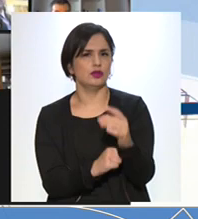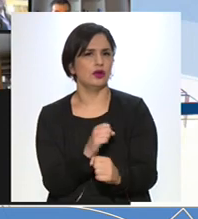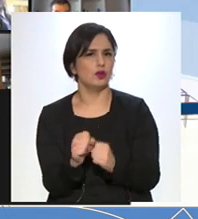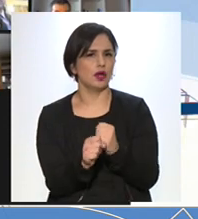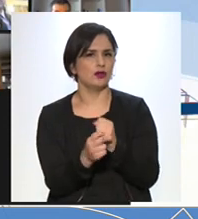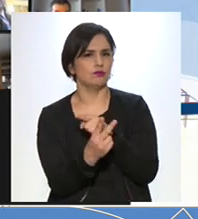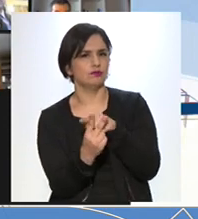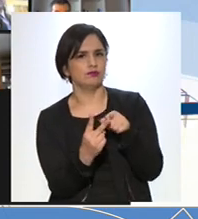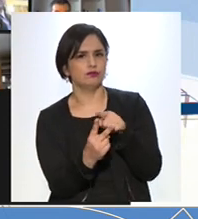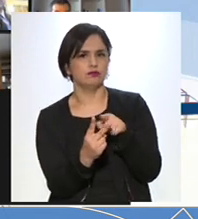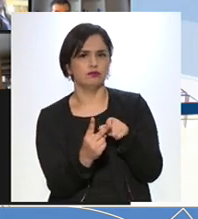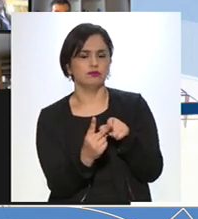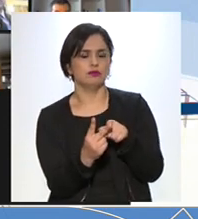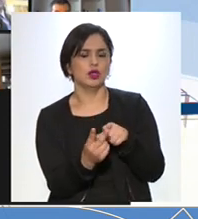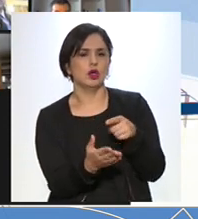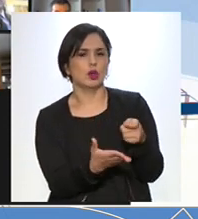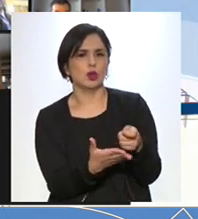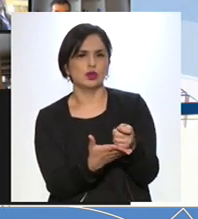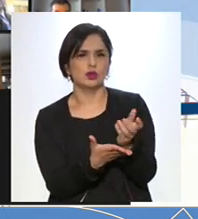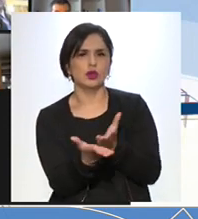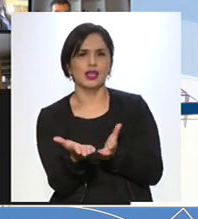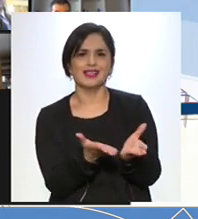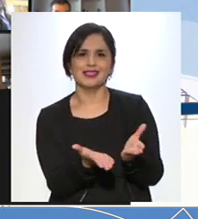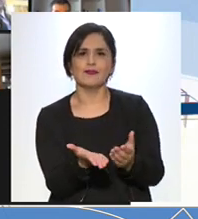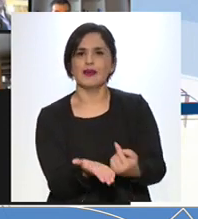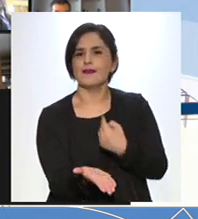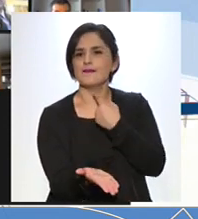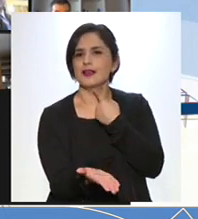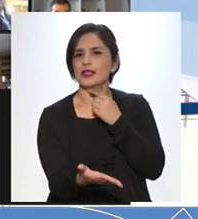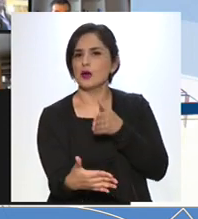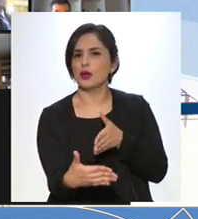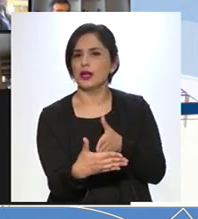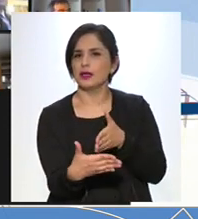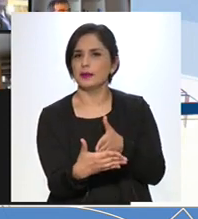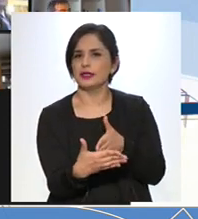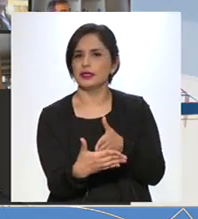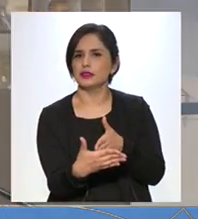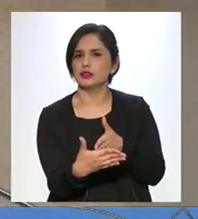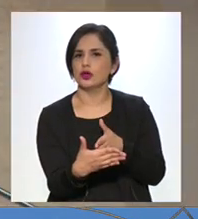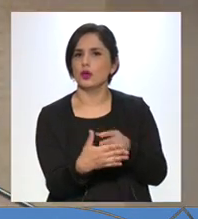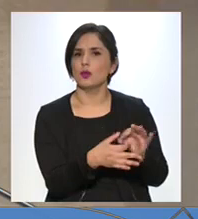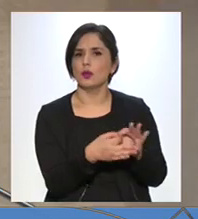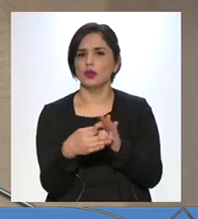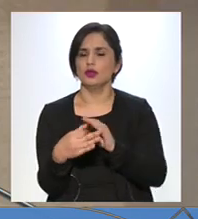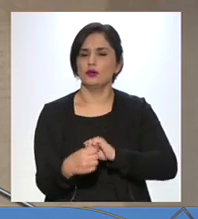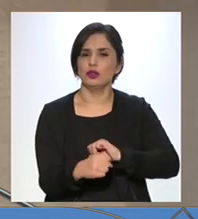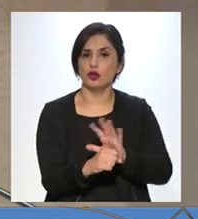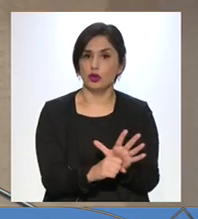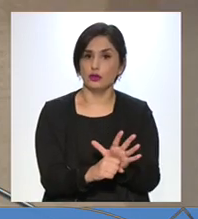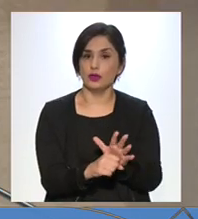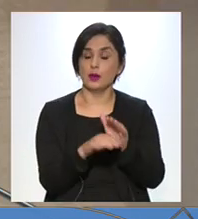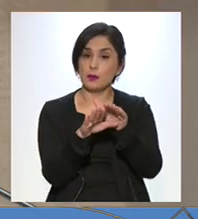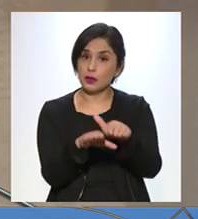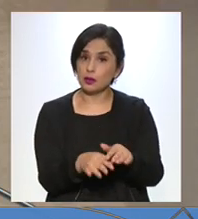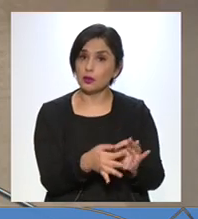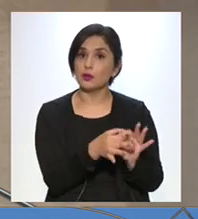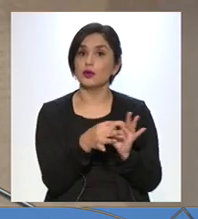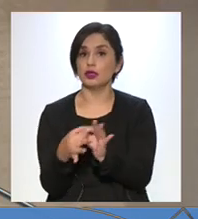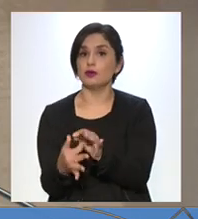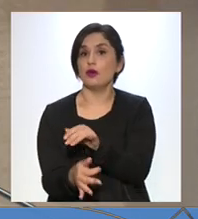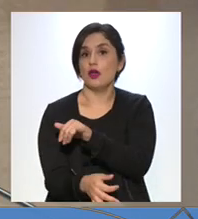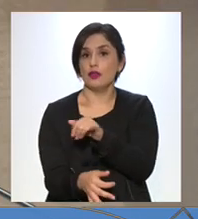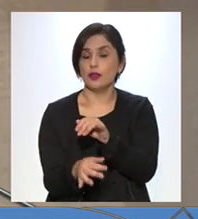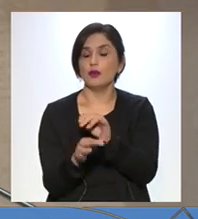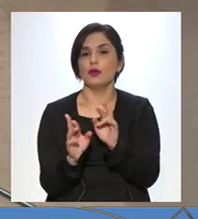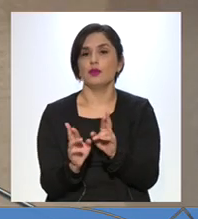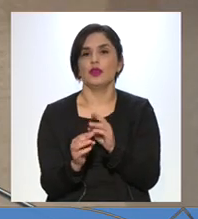últimos, es decir, el consumo de servicios, aún afectados por las restricciones de oferta asociadas a la pandemia, pero que por la misma razón podría responder